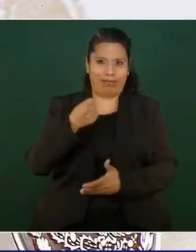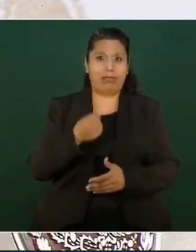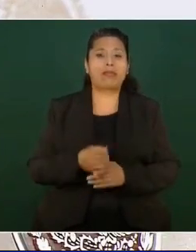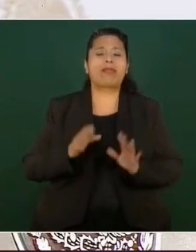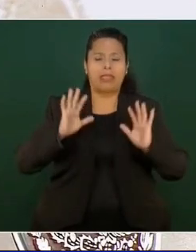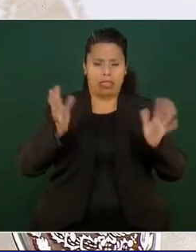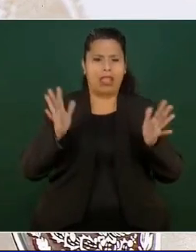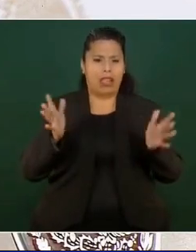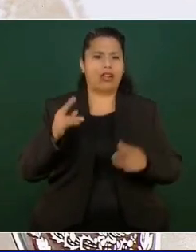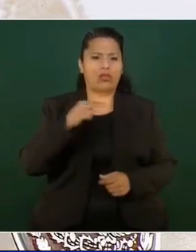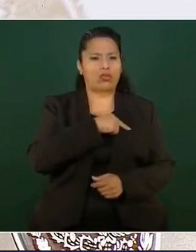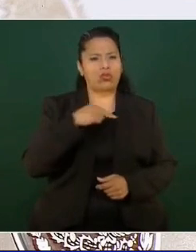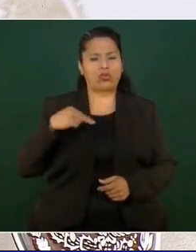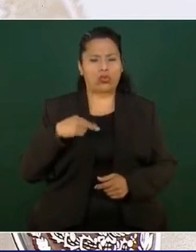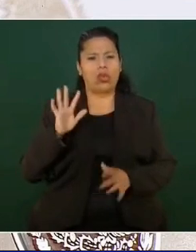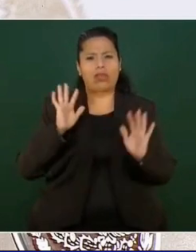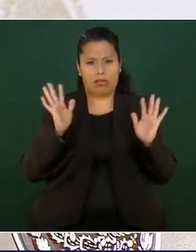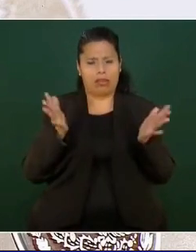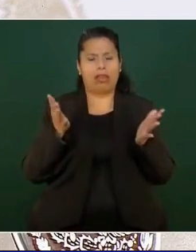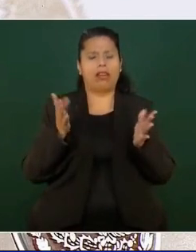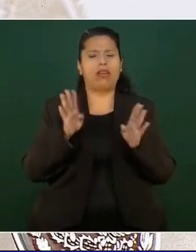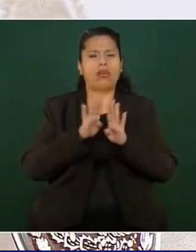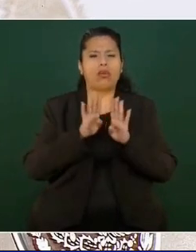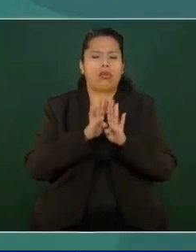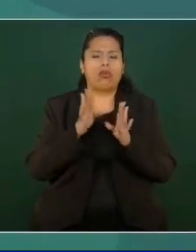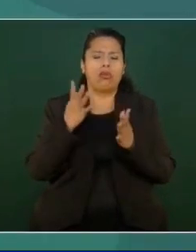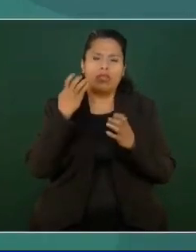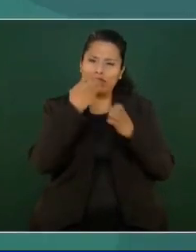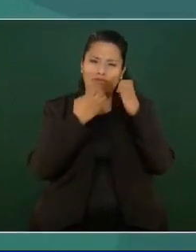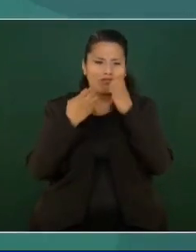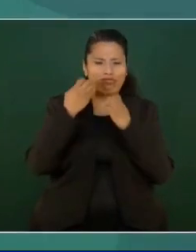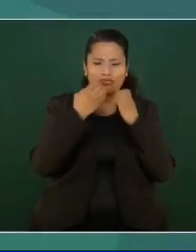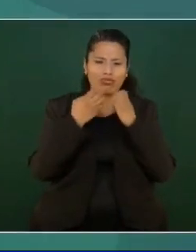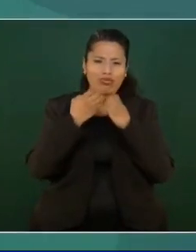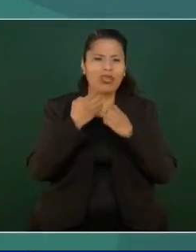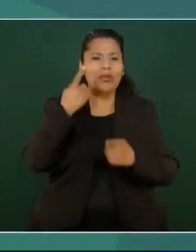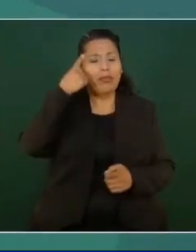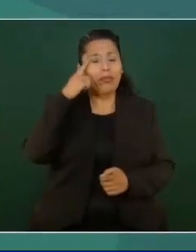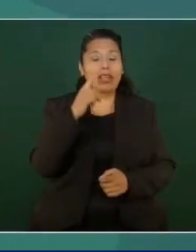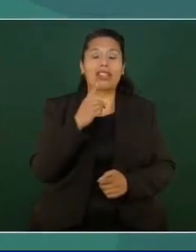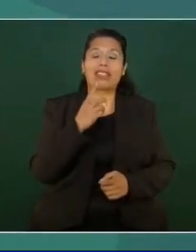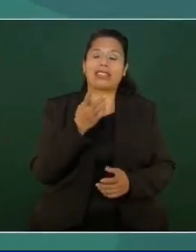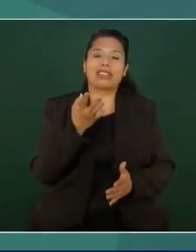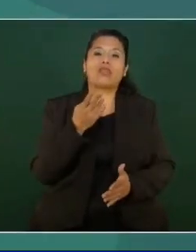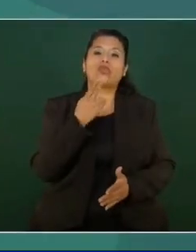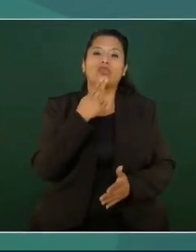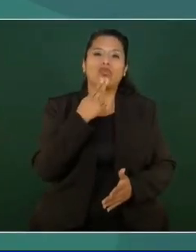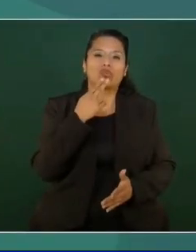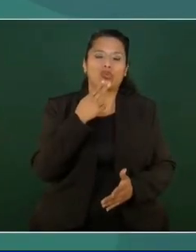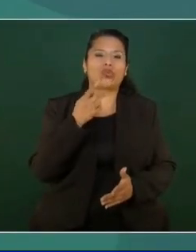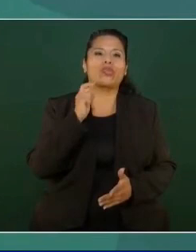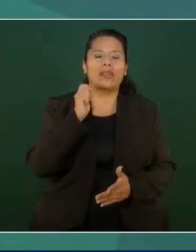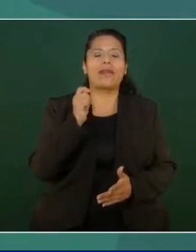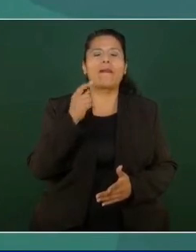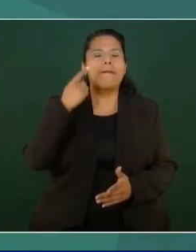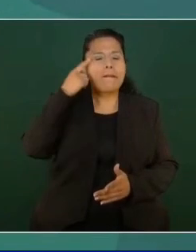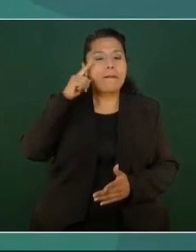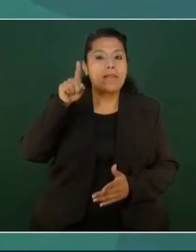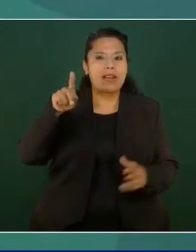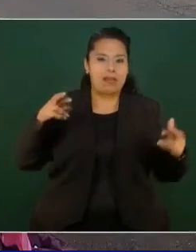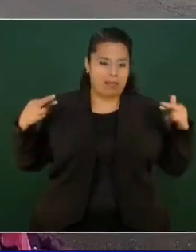Desde luego queremos que se use para eso, ¿no? Para que los